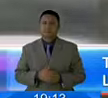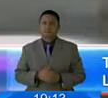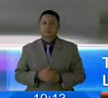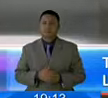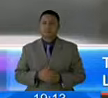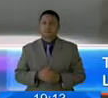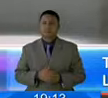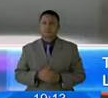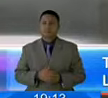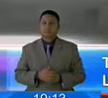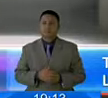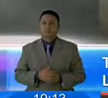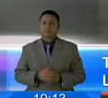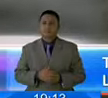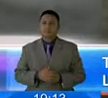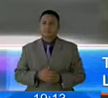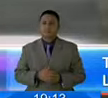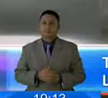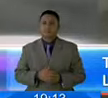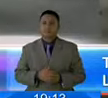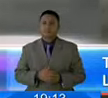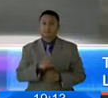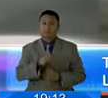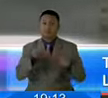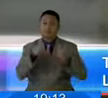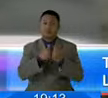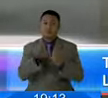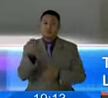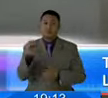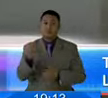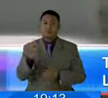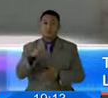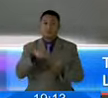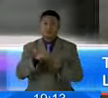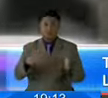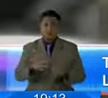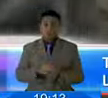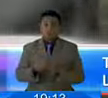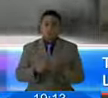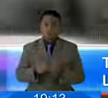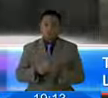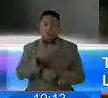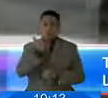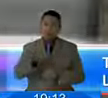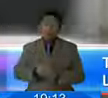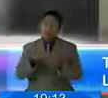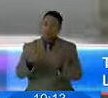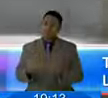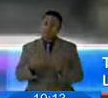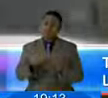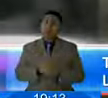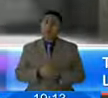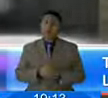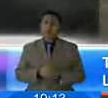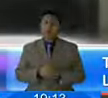La gente por poder pasar. Aunque este grupo de jóvenes estudiantes prefirió esperar.